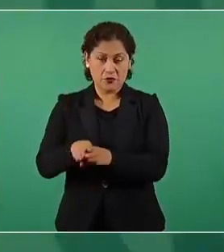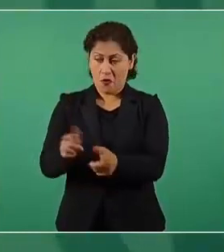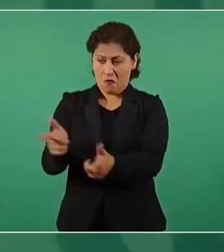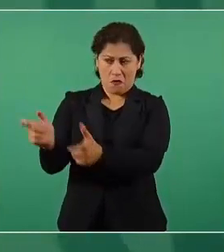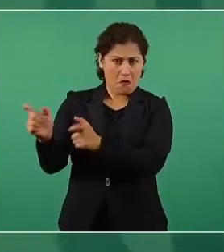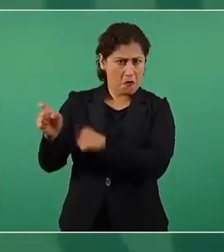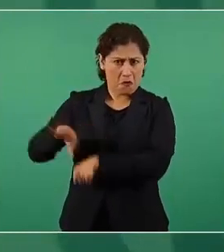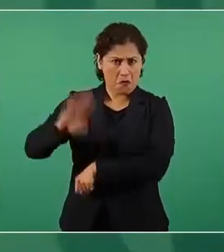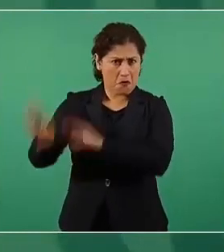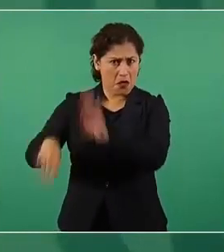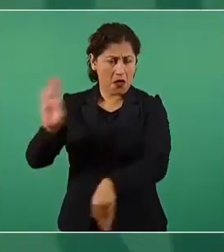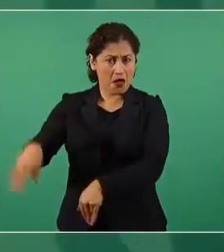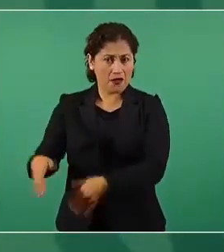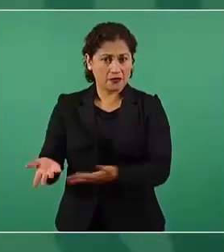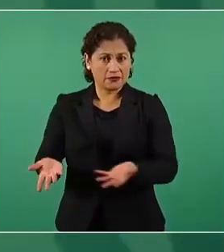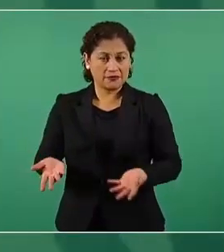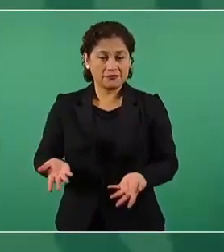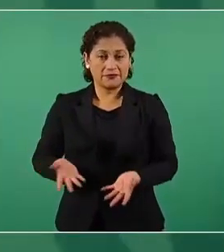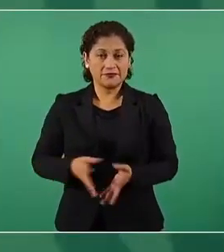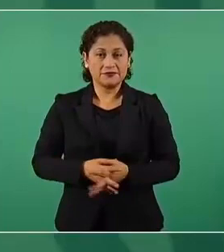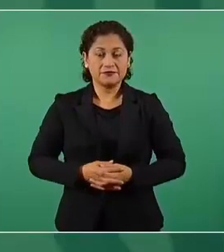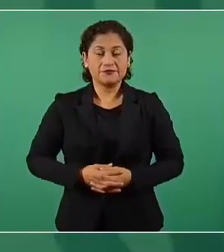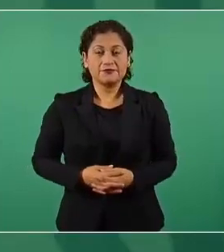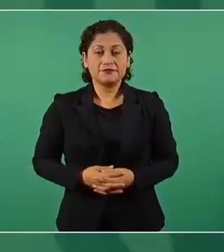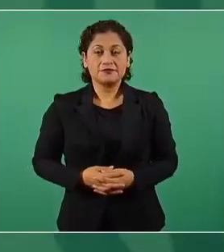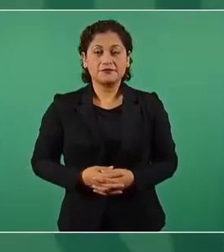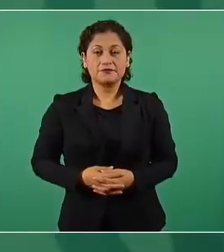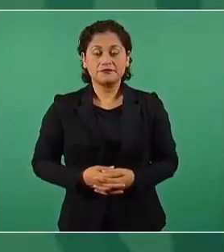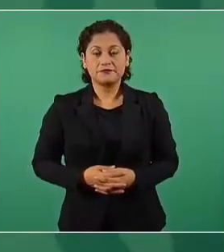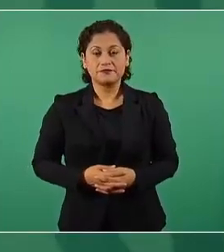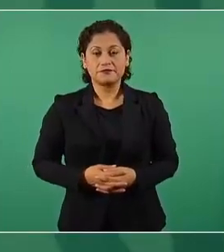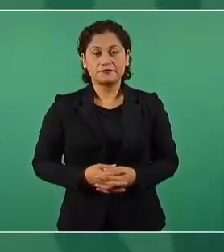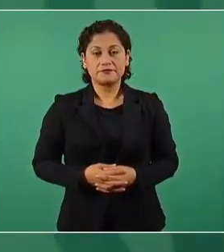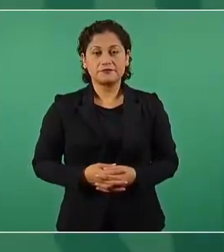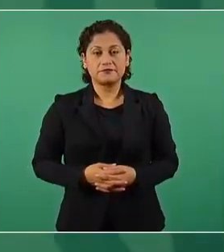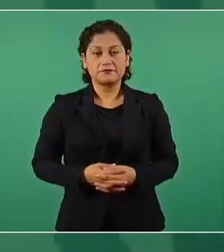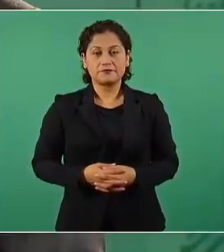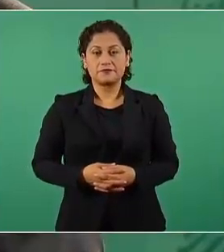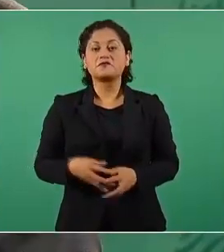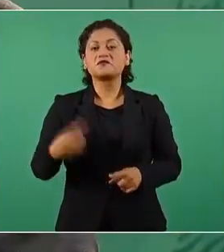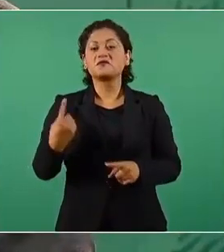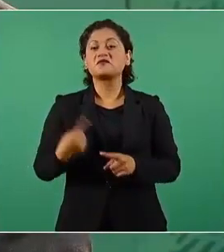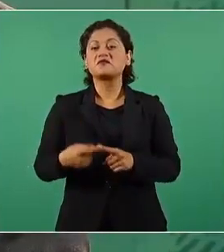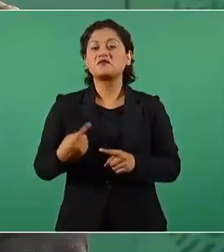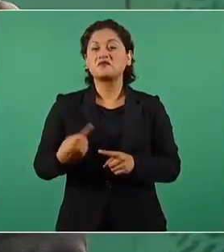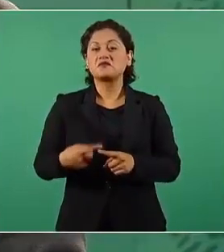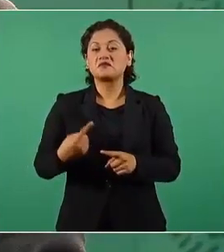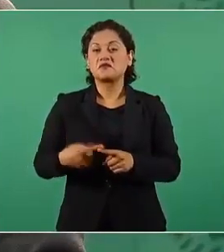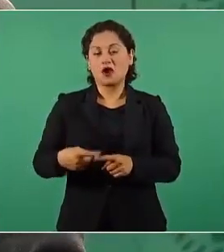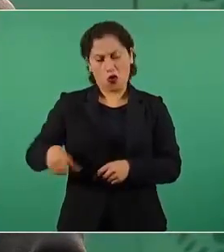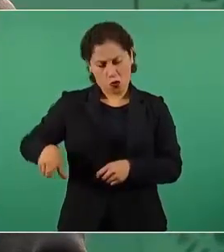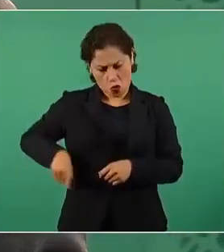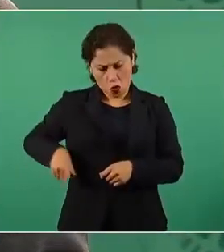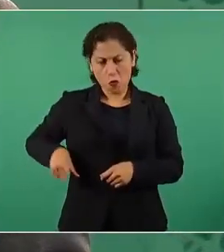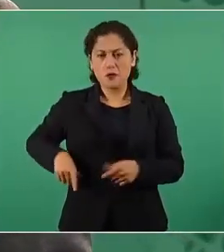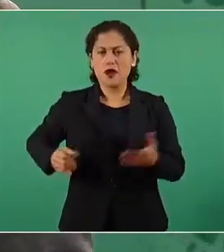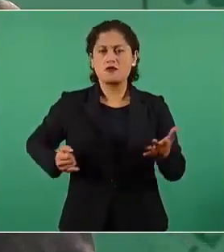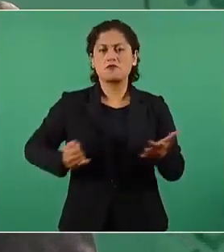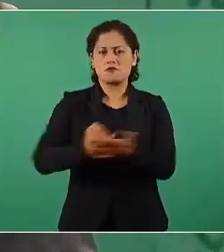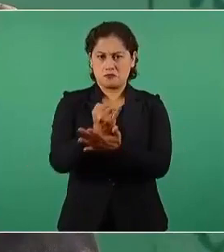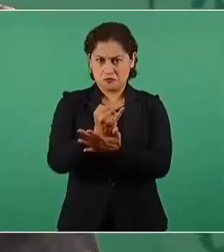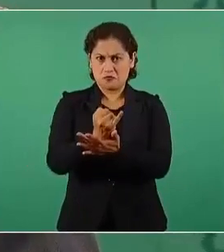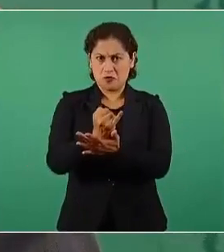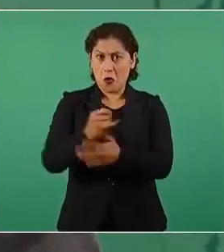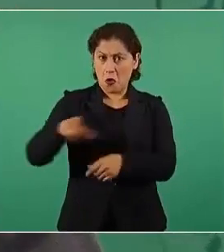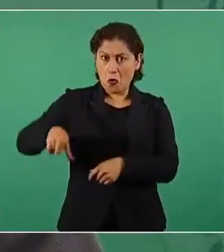citando: "Aquí vino Jorge Ramos a decir que era mi gobierno el que tenía el récord de más homicidios, falso". Esto en referencia